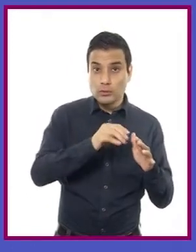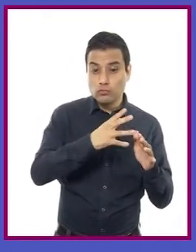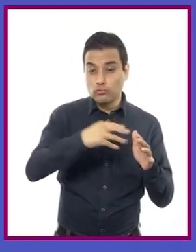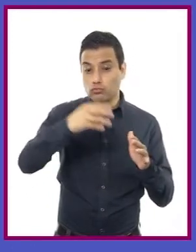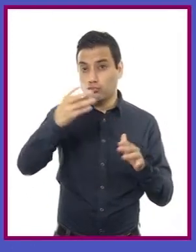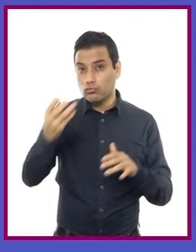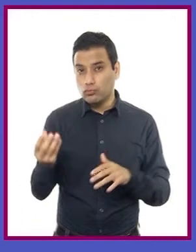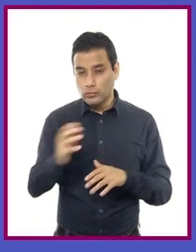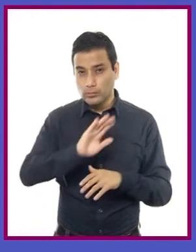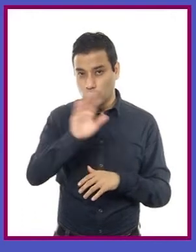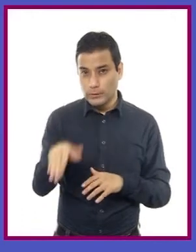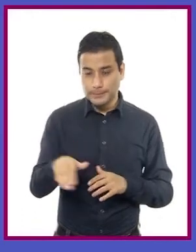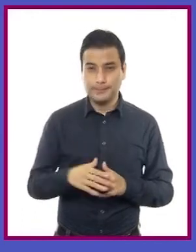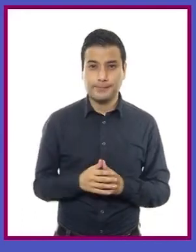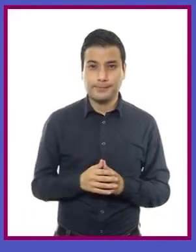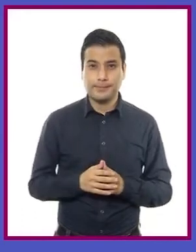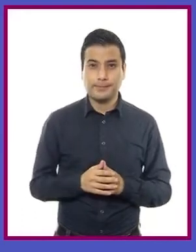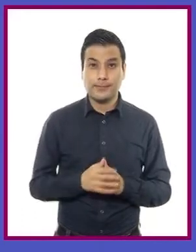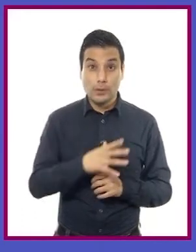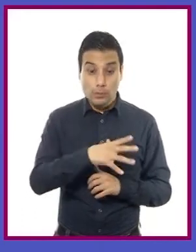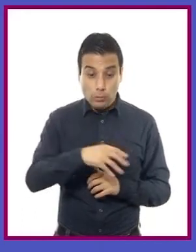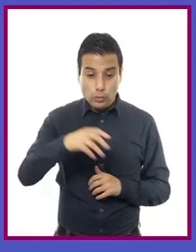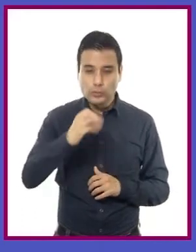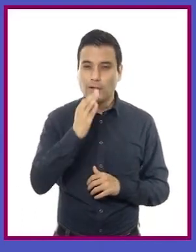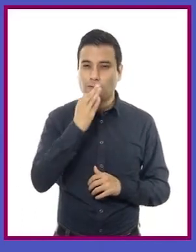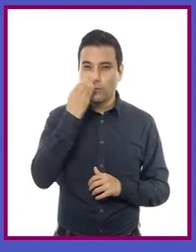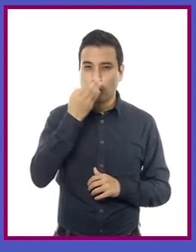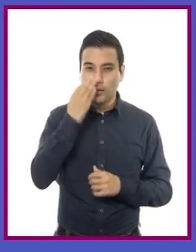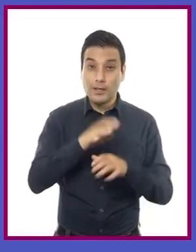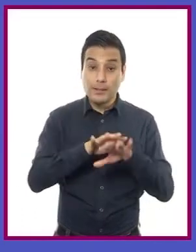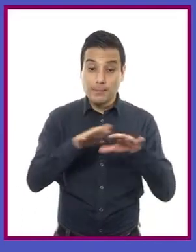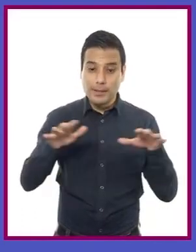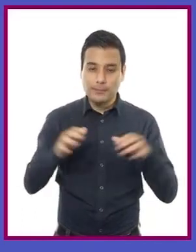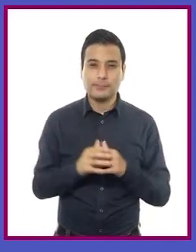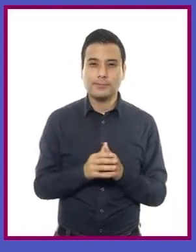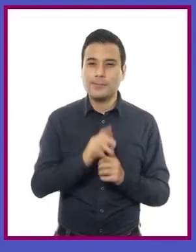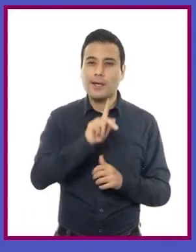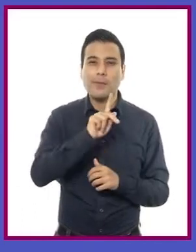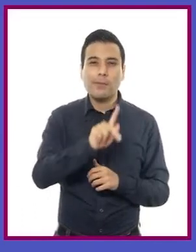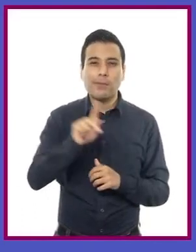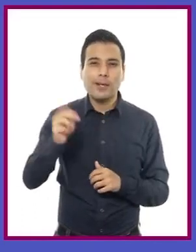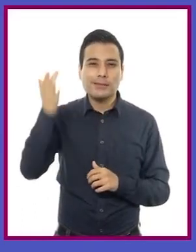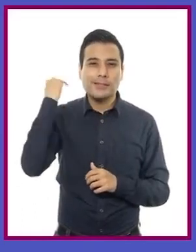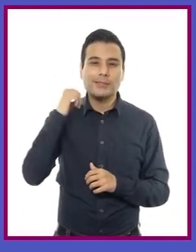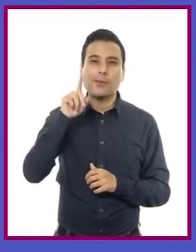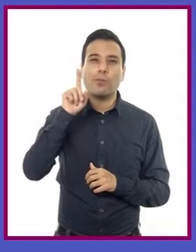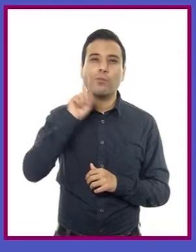perdonan. Medusa, flor del mar, la comparan con la petrífica a quien se atreve a